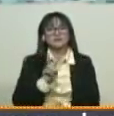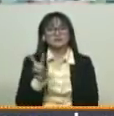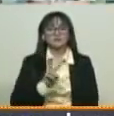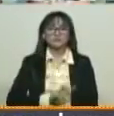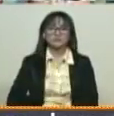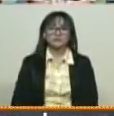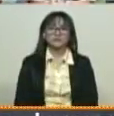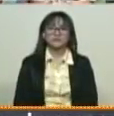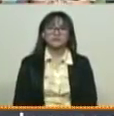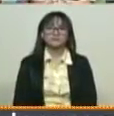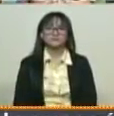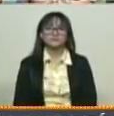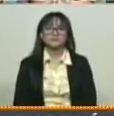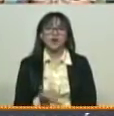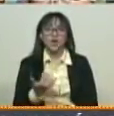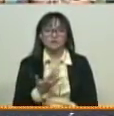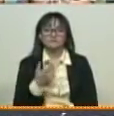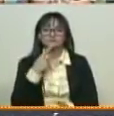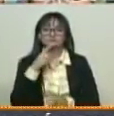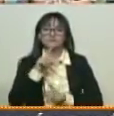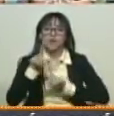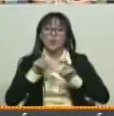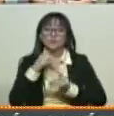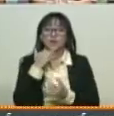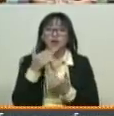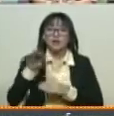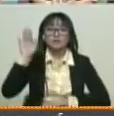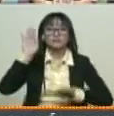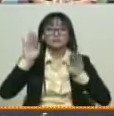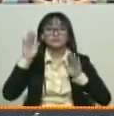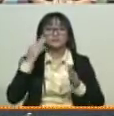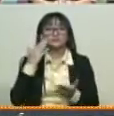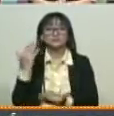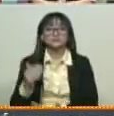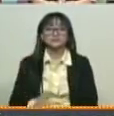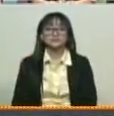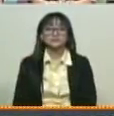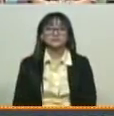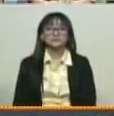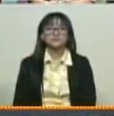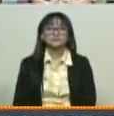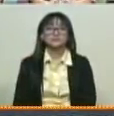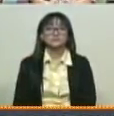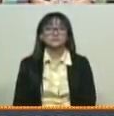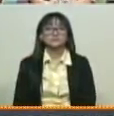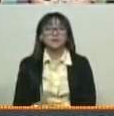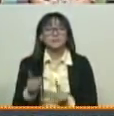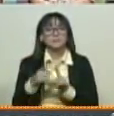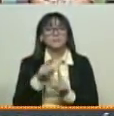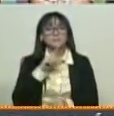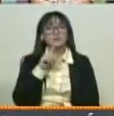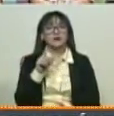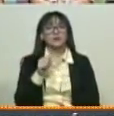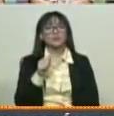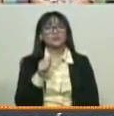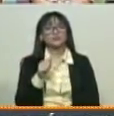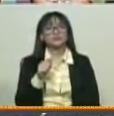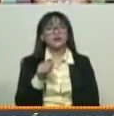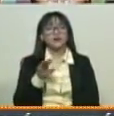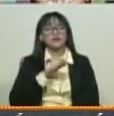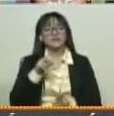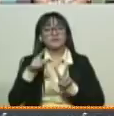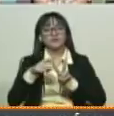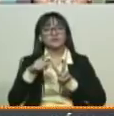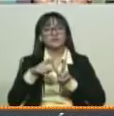Venezuela. Bueno, con mucho gusto contestaremos las preguntas a que hubiere lugar. La primera pregunta la formula Asdrúbal López,